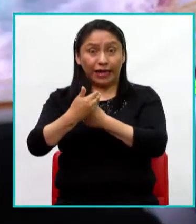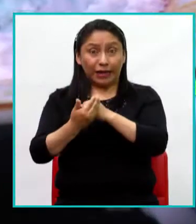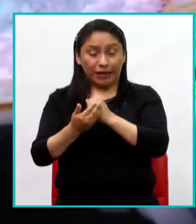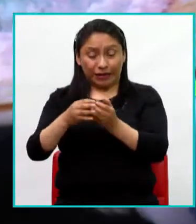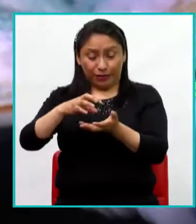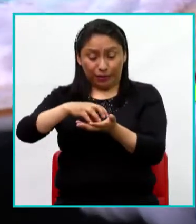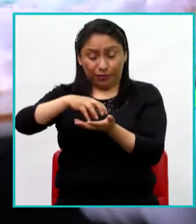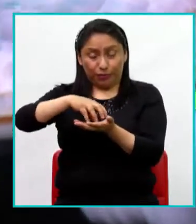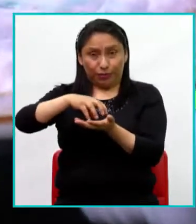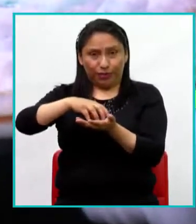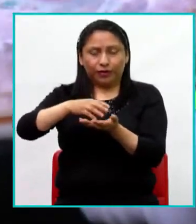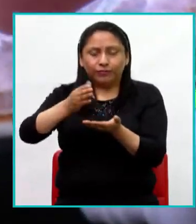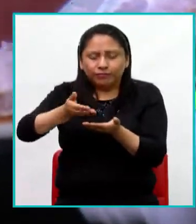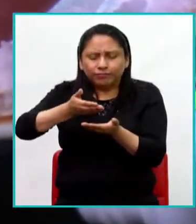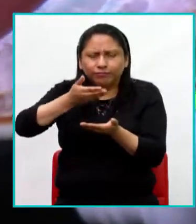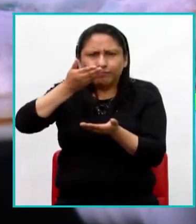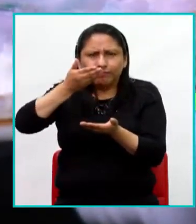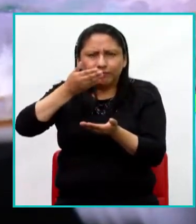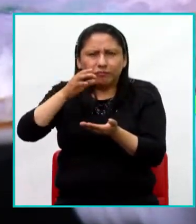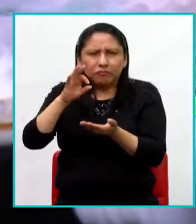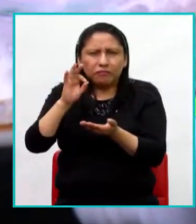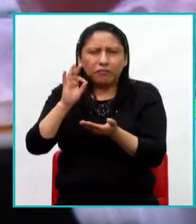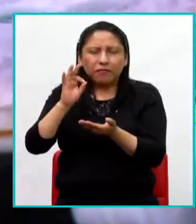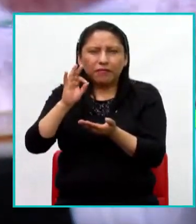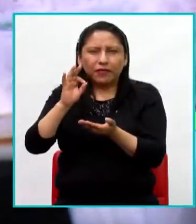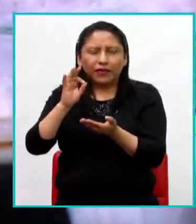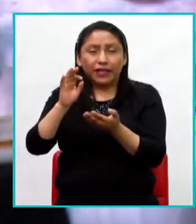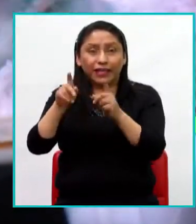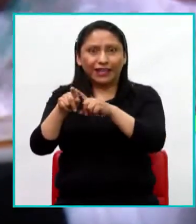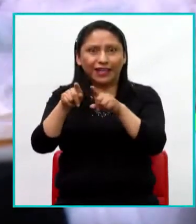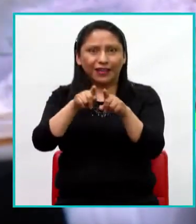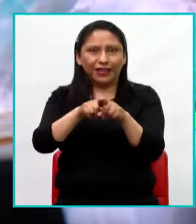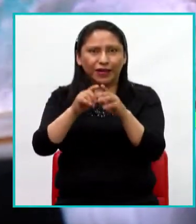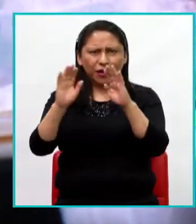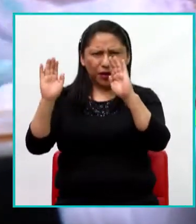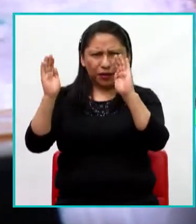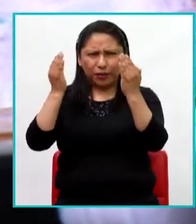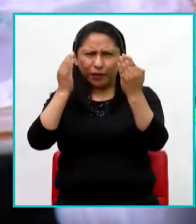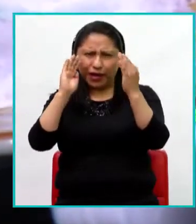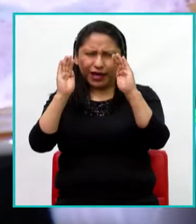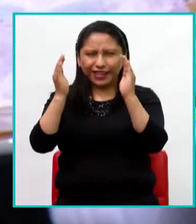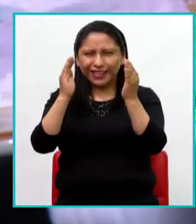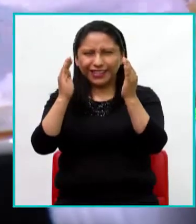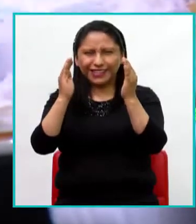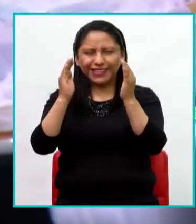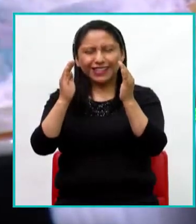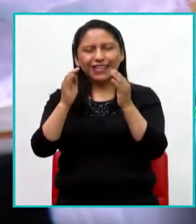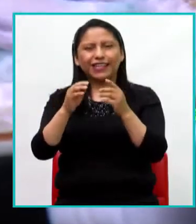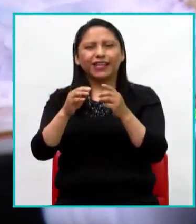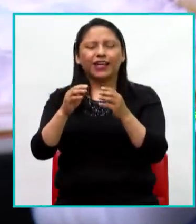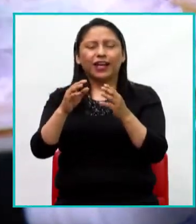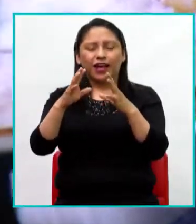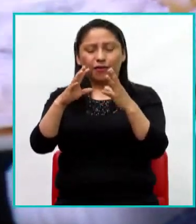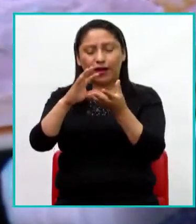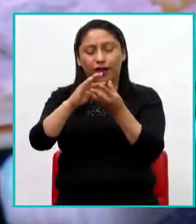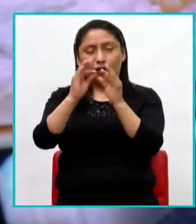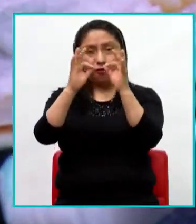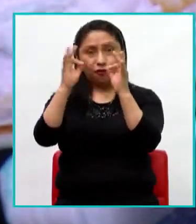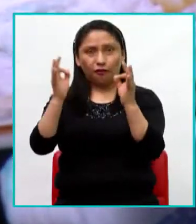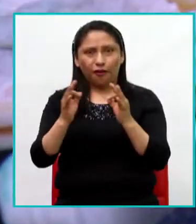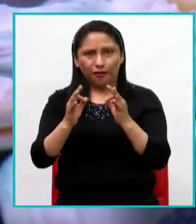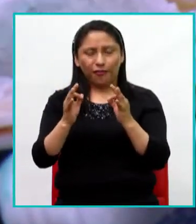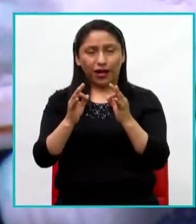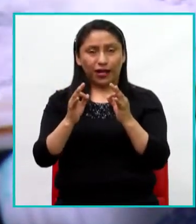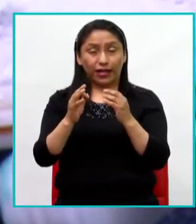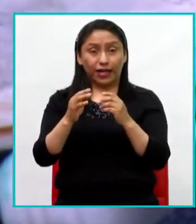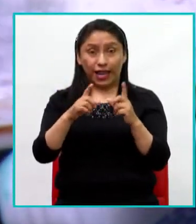una masa que va a oler muy rico y además, ¿saben qué? Se parece a la plastilina. Vamos a poder formar lo que nosotros queramos. Y una